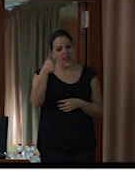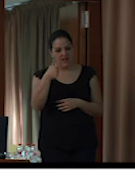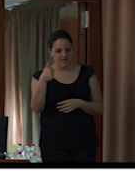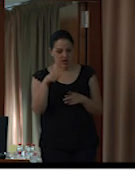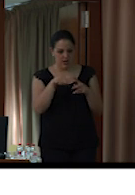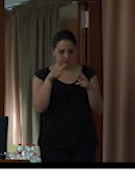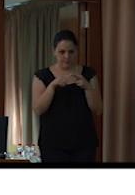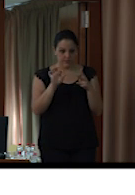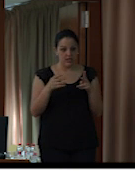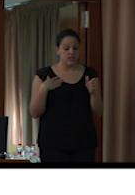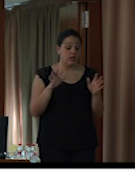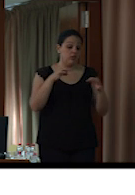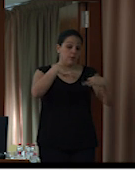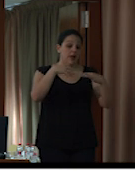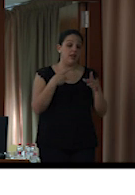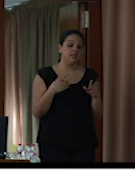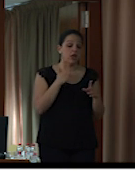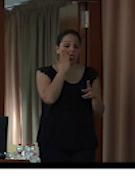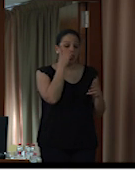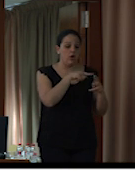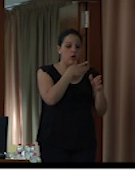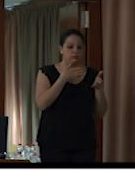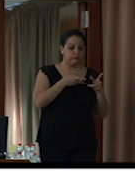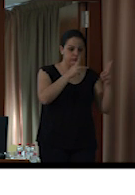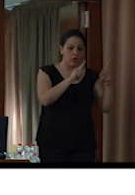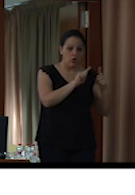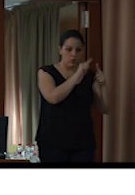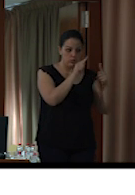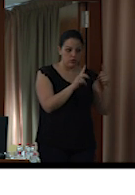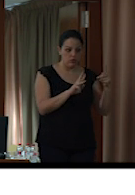Que era típica de la fase 1 y la fase 2 del sueño. Pues los pacientes con